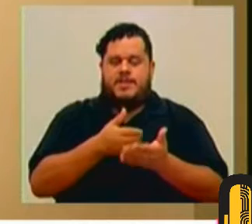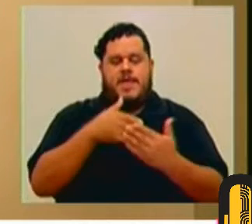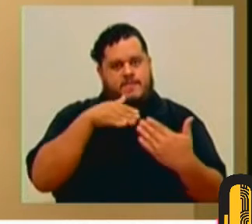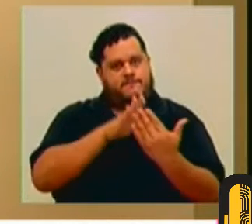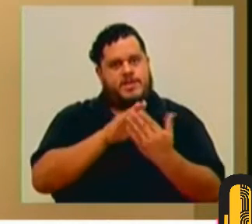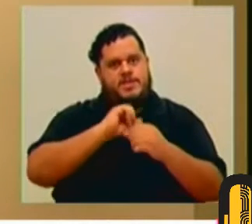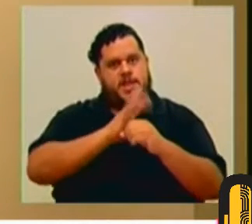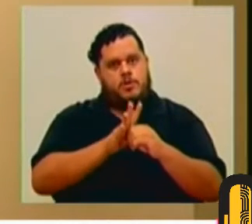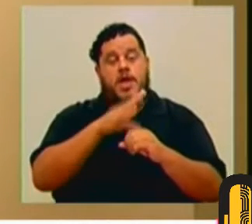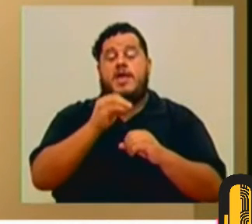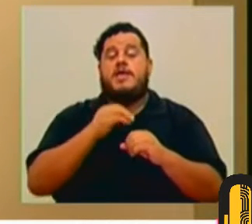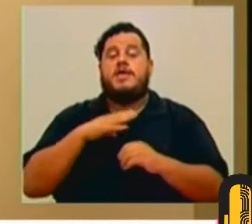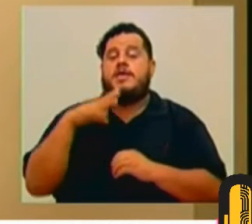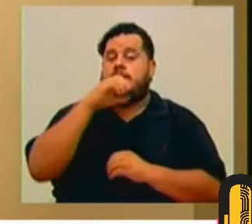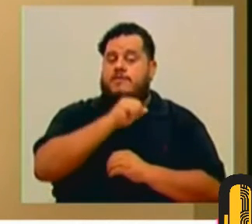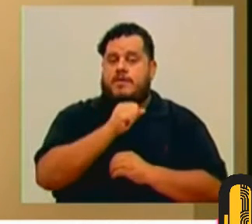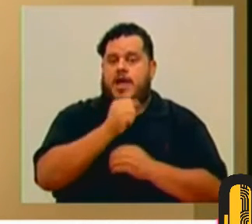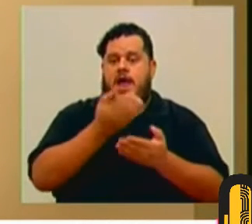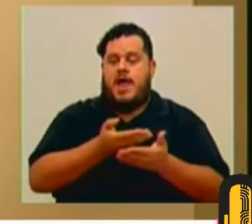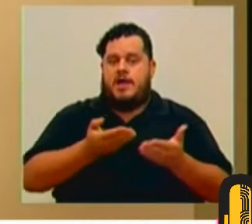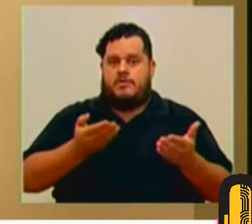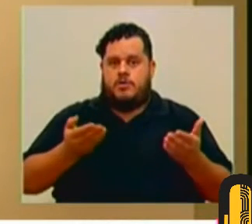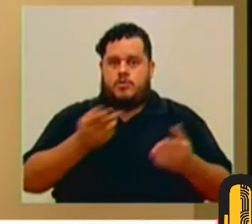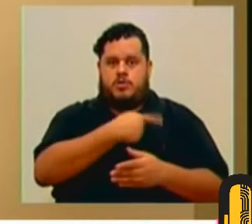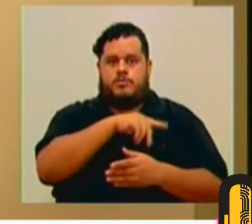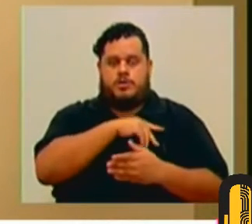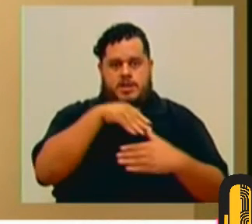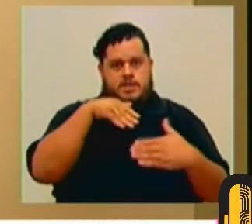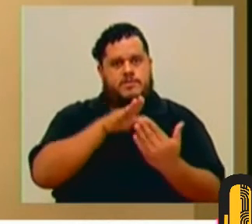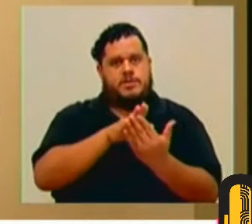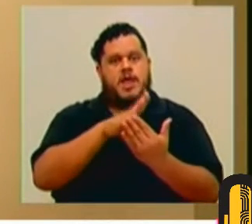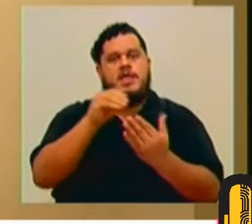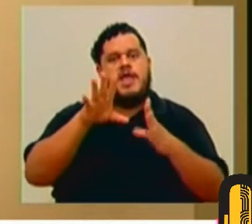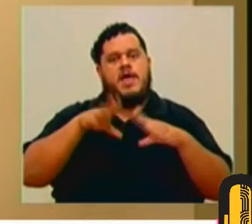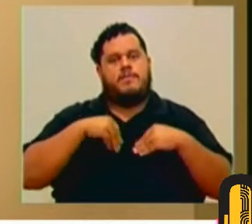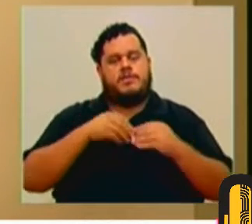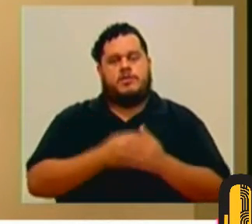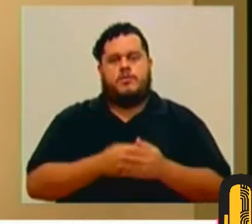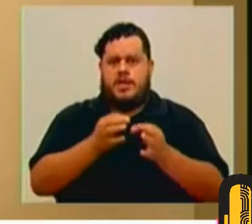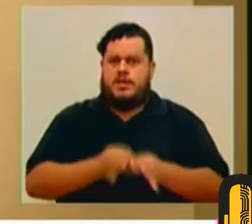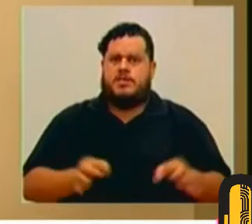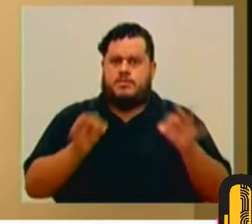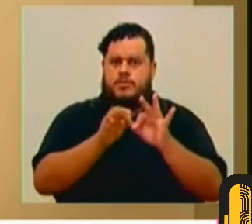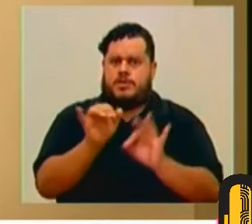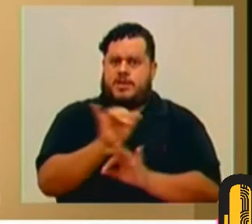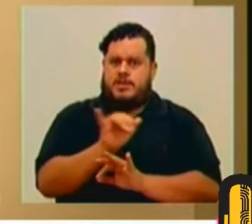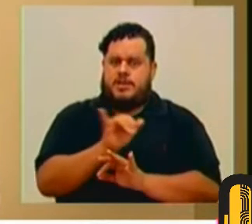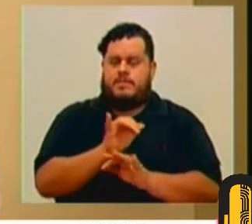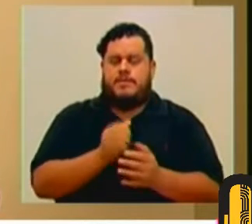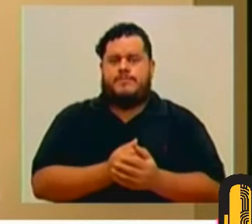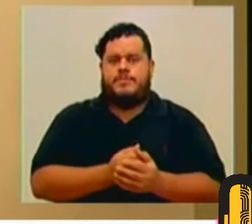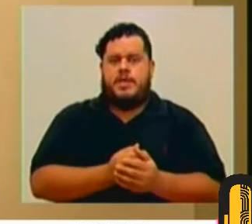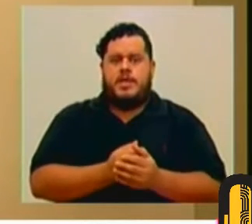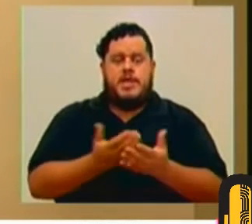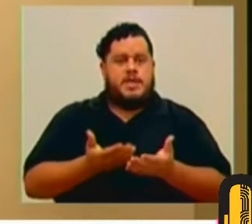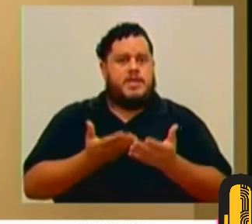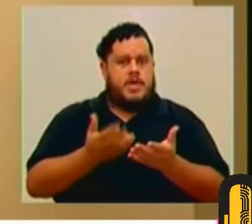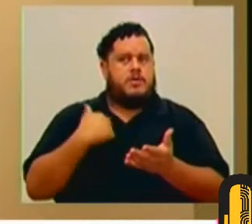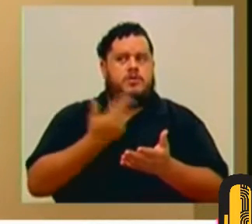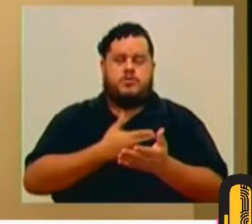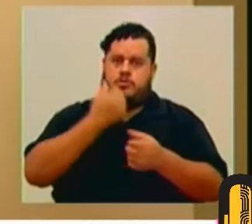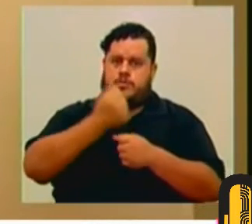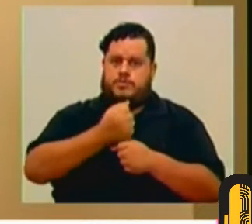identificar recursos personales de afrontamiento y de adaptación. Es importante también que, dado que vamos a